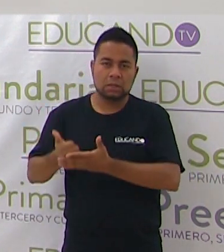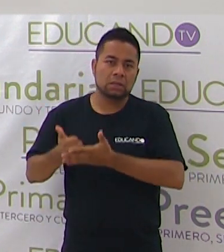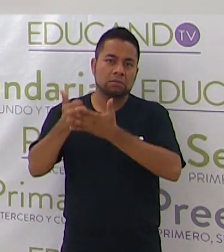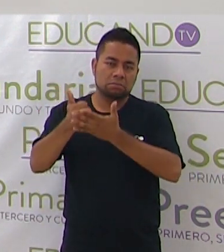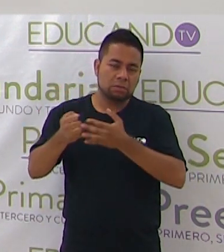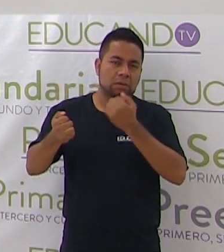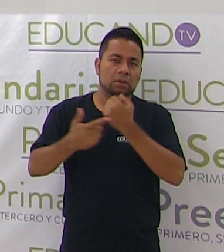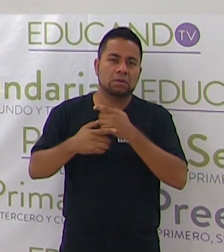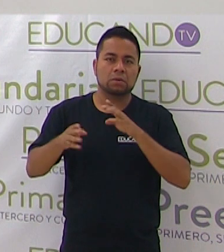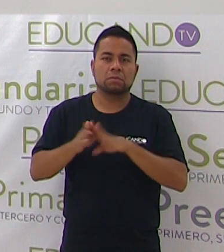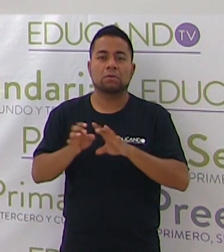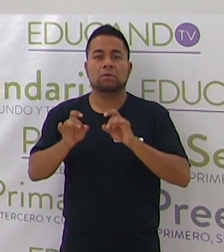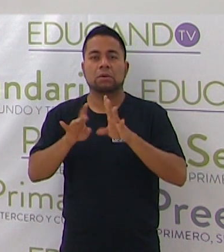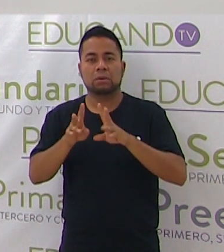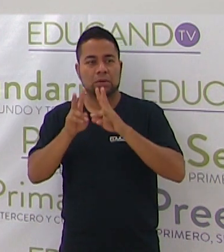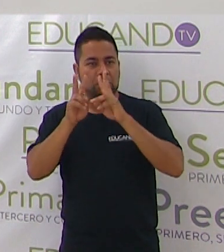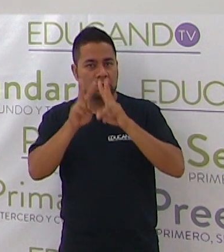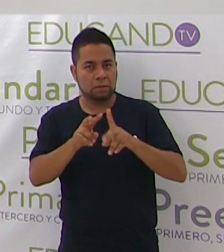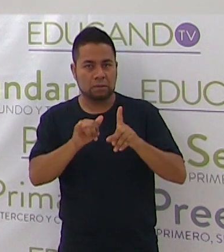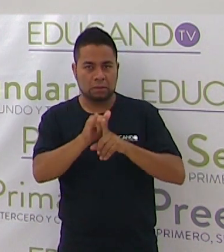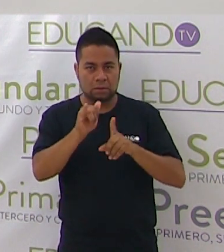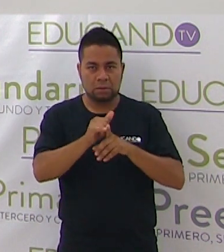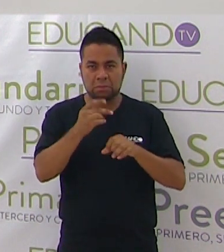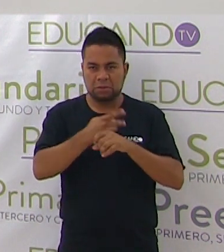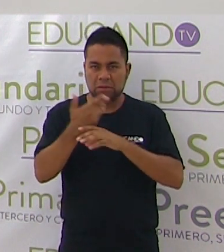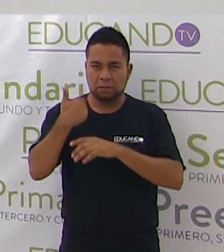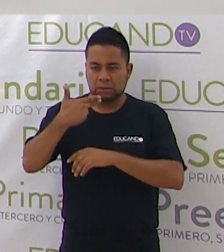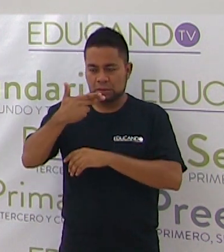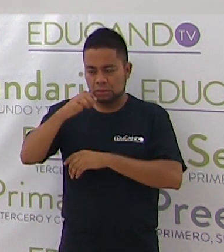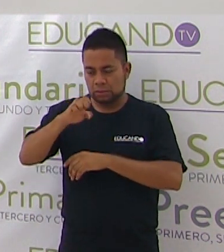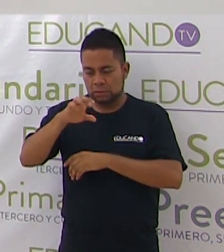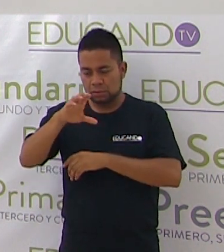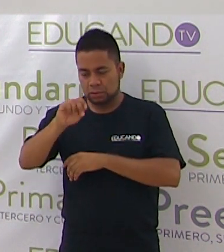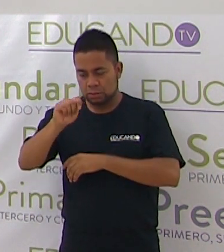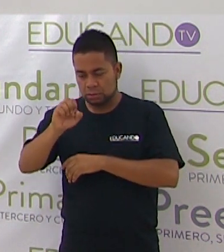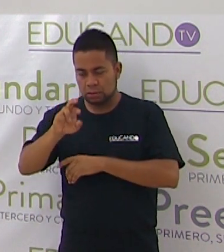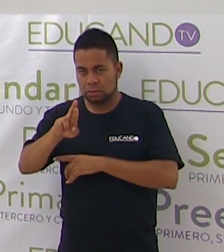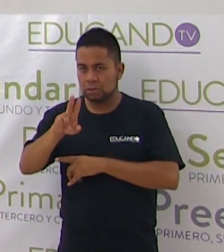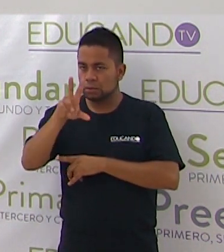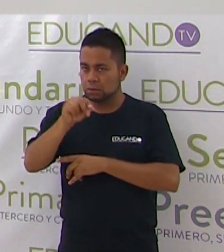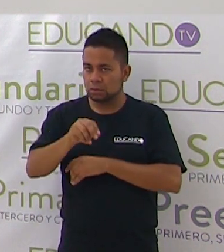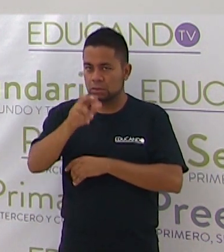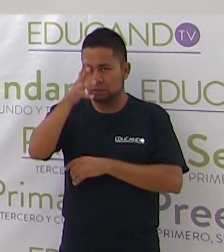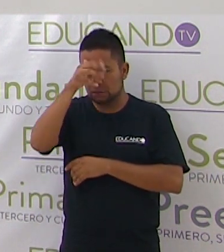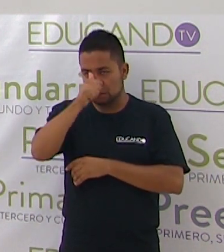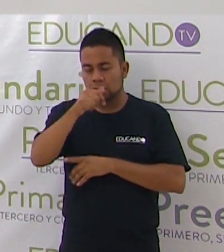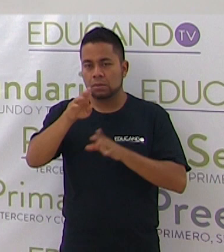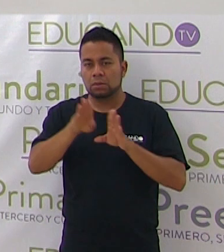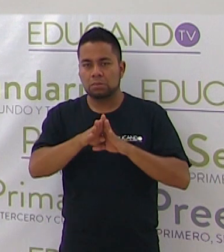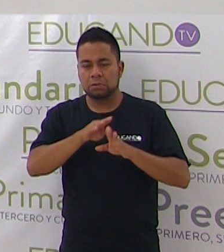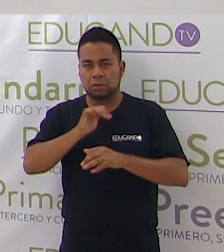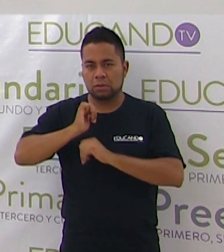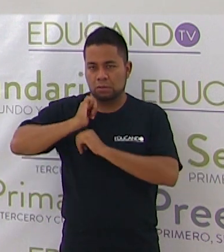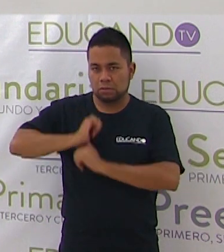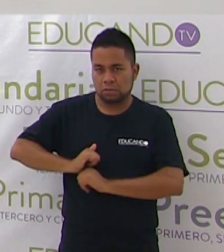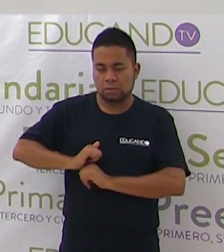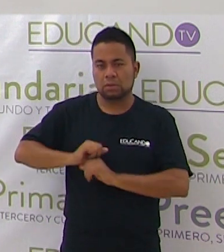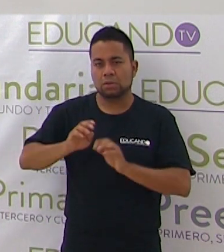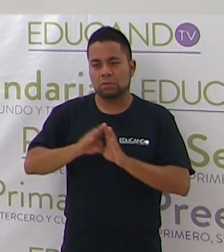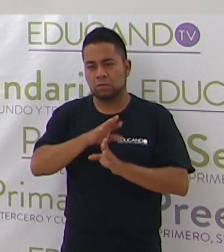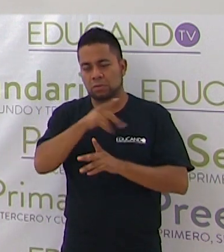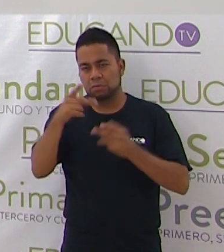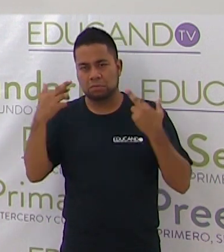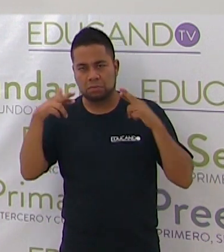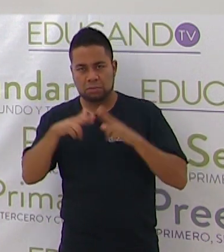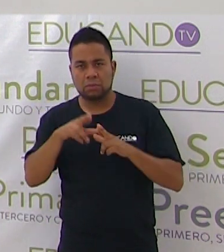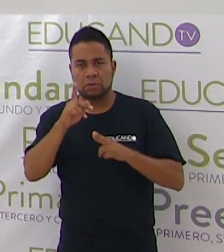y no dejar que sucedan casos como el de Héctor. Debemos evitarlos reforzando la autoridad positiva de los